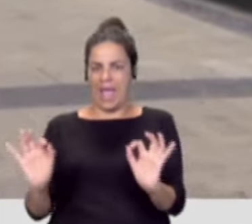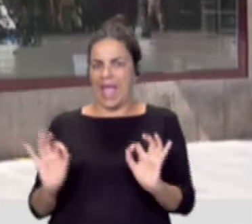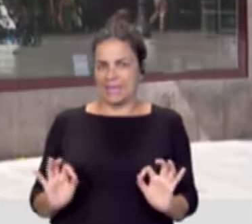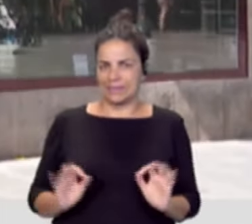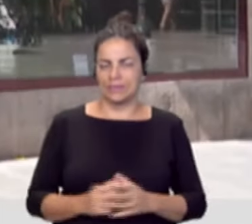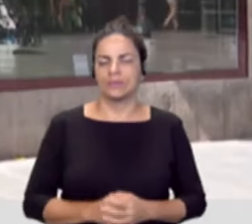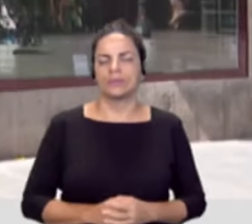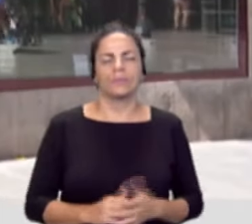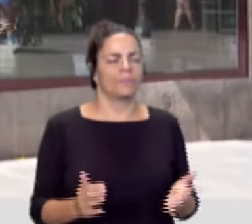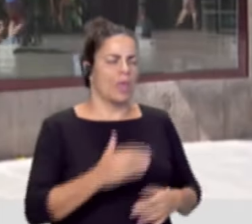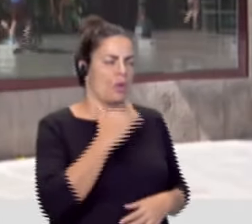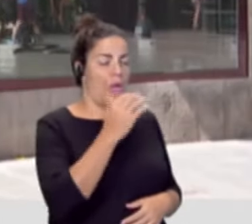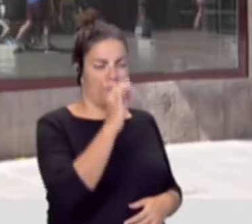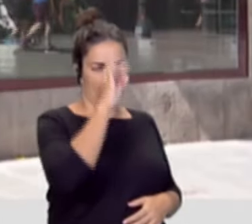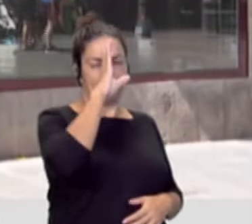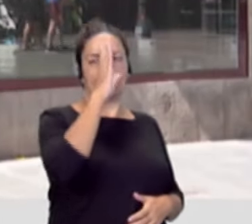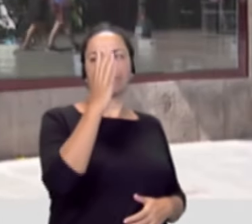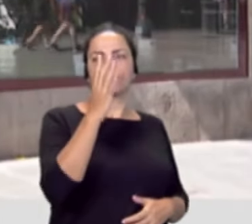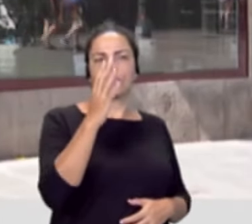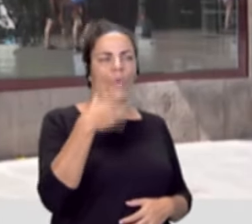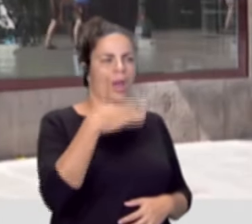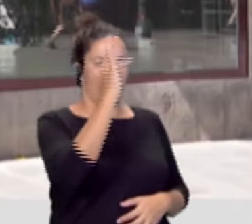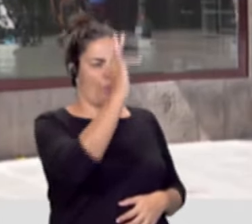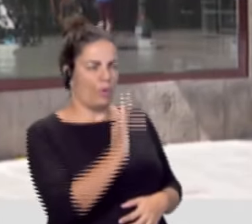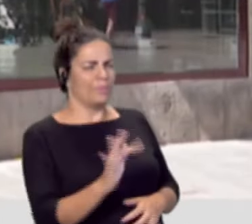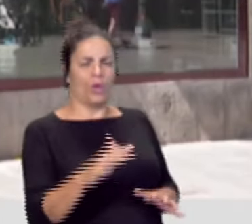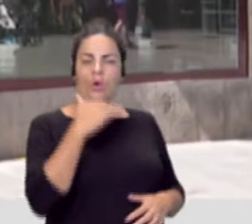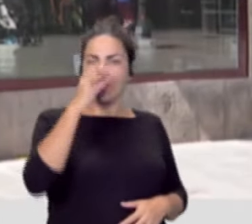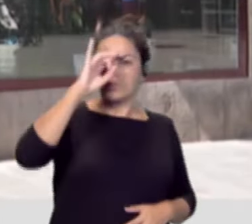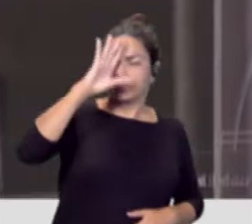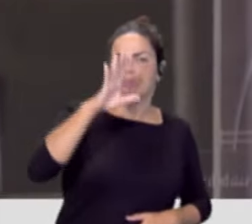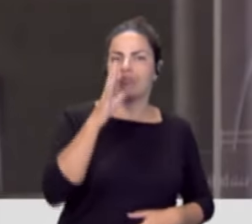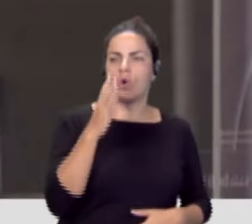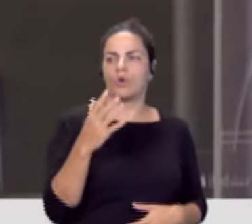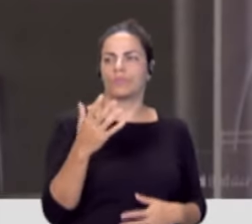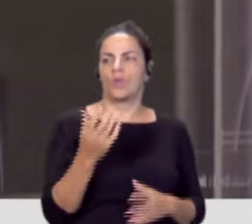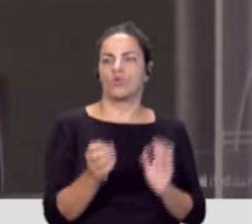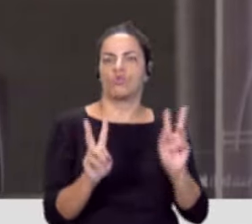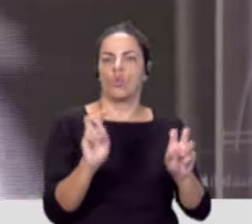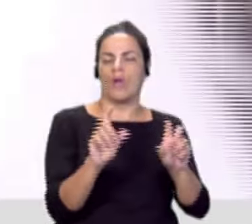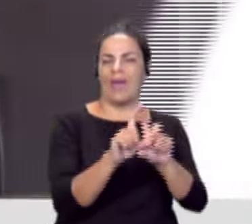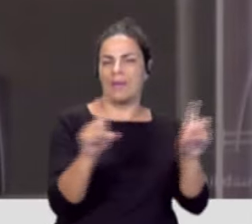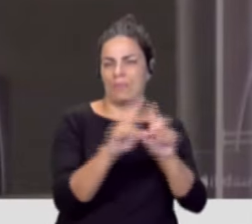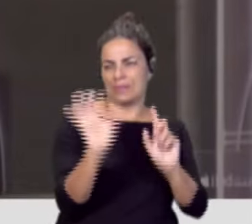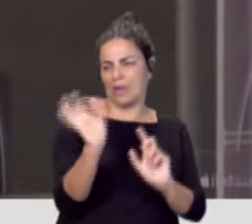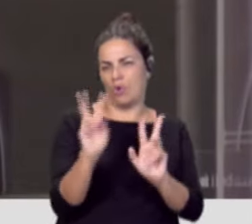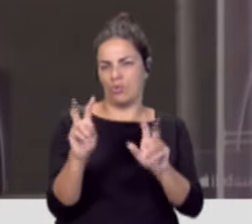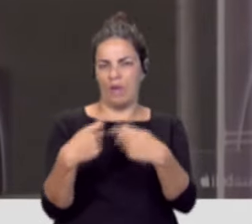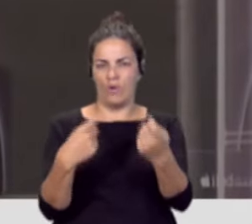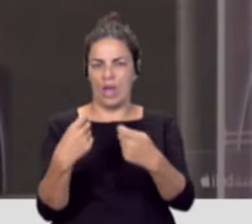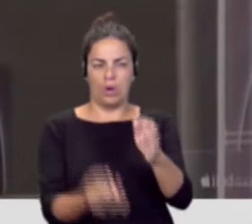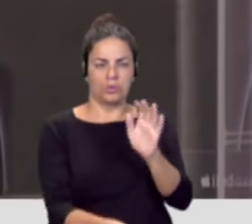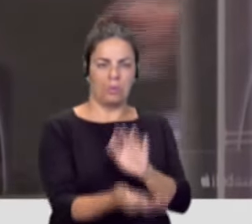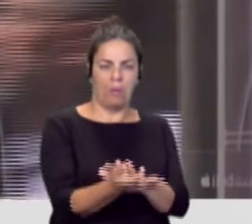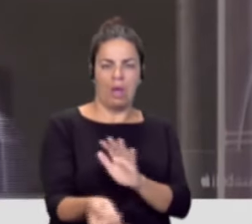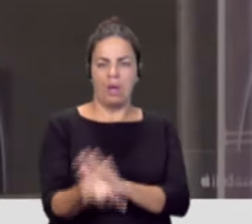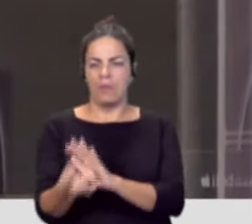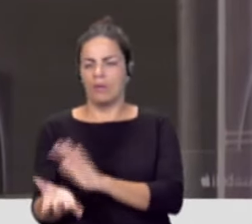hay un dato que llama la atención medio de tanto optimismo y es que sí, la creación de nuevos negocios, de nuevas empresas, se sigue encontrando con